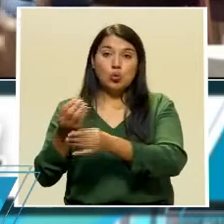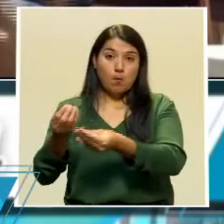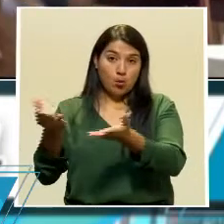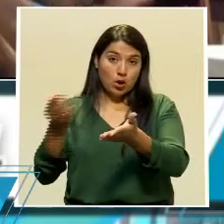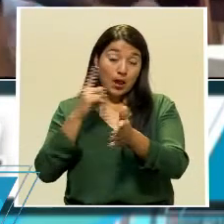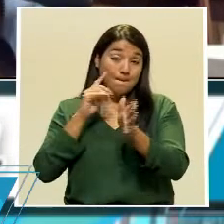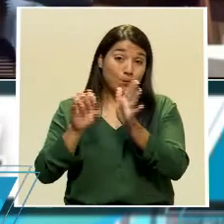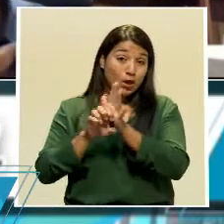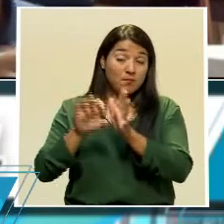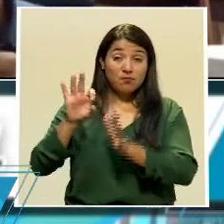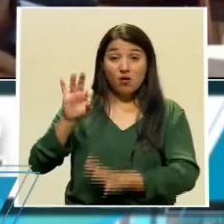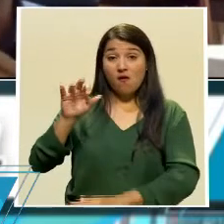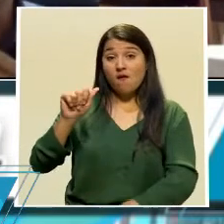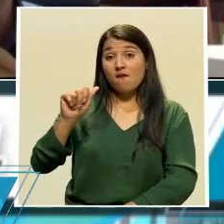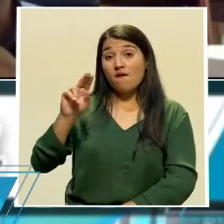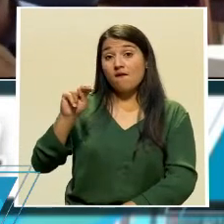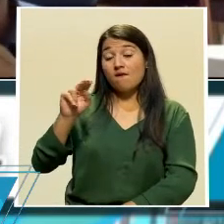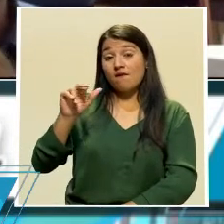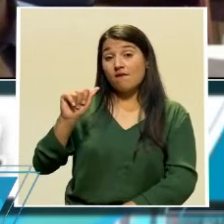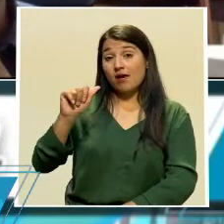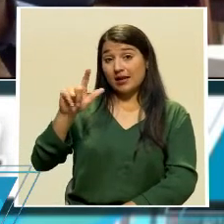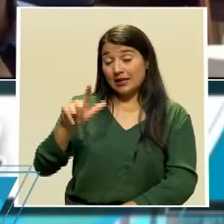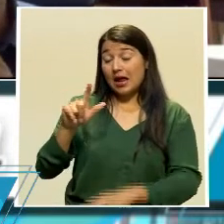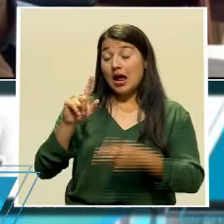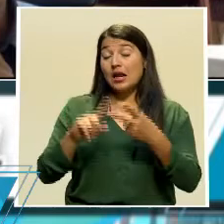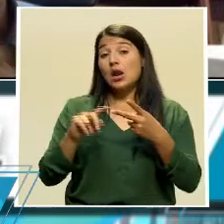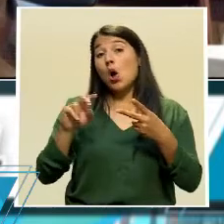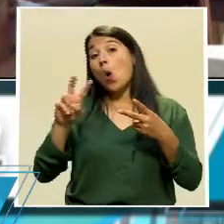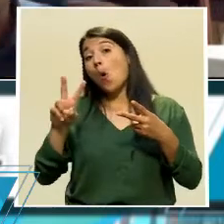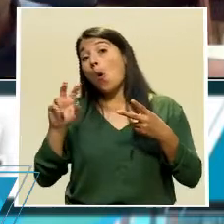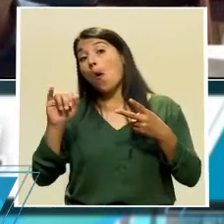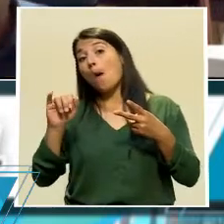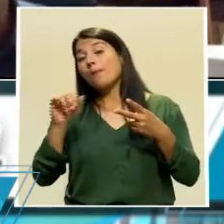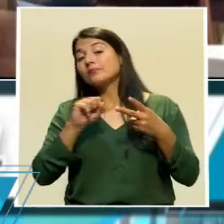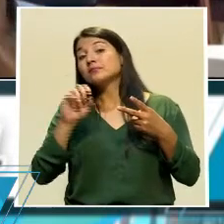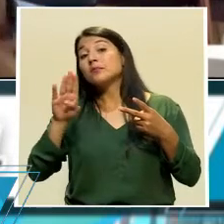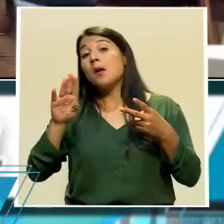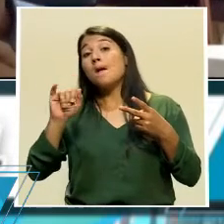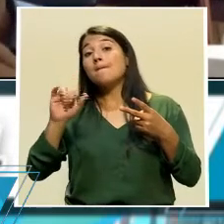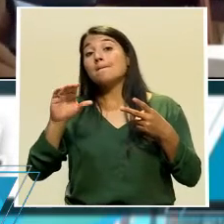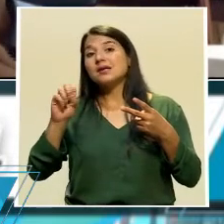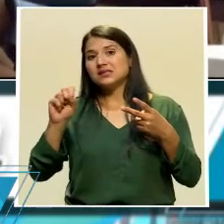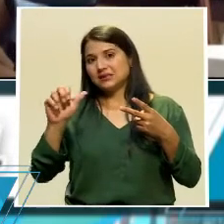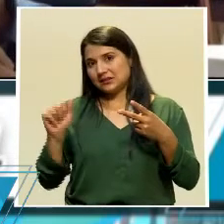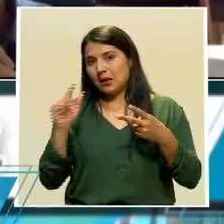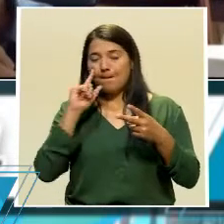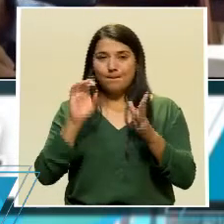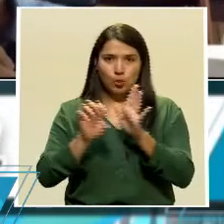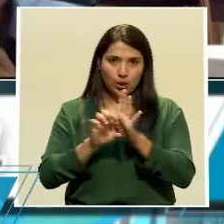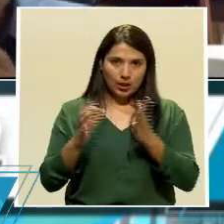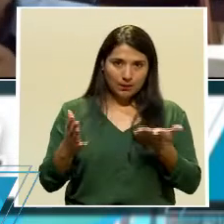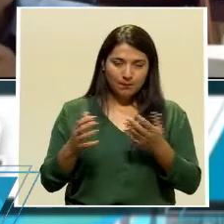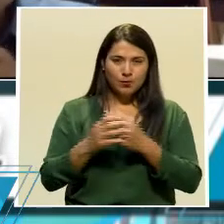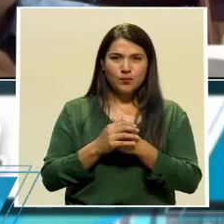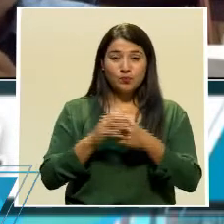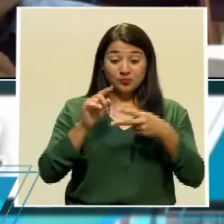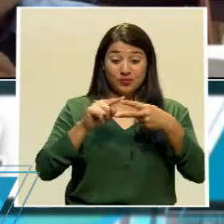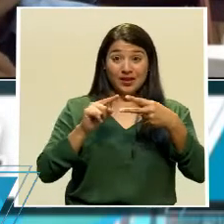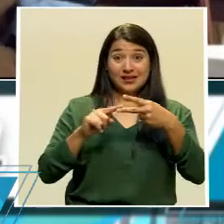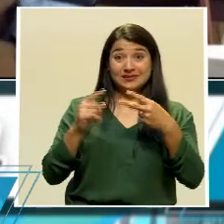el caso, por ejemplo, de VIXA, por ejemplo, que es el otro. Estas ventas